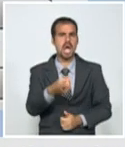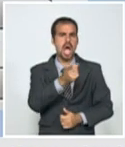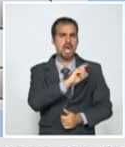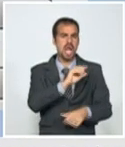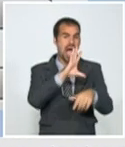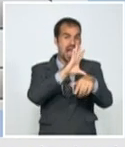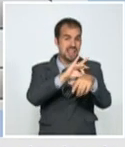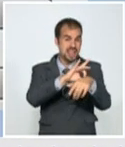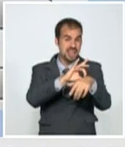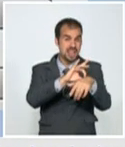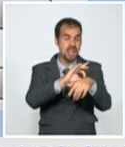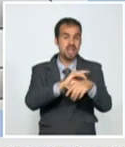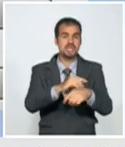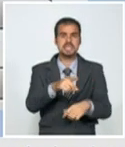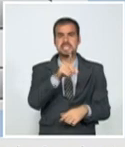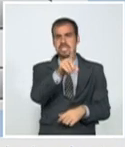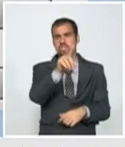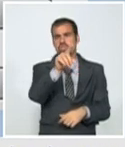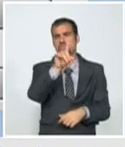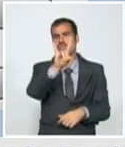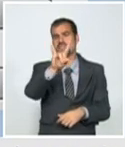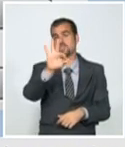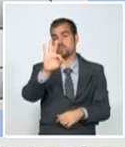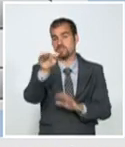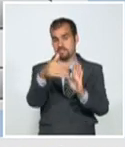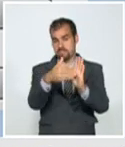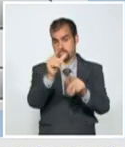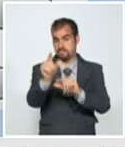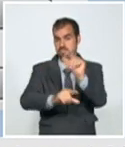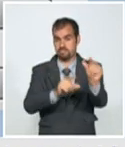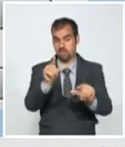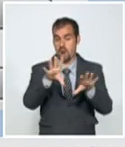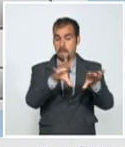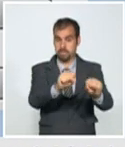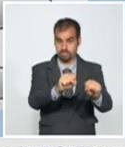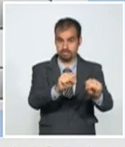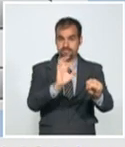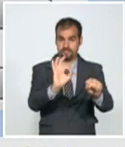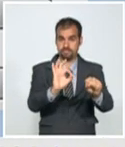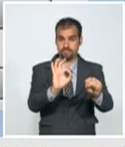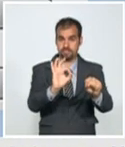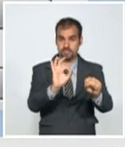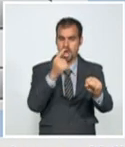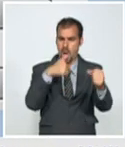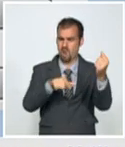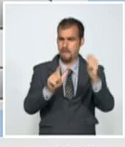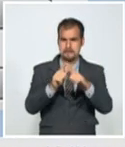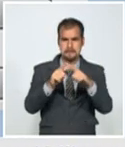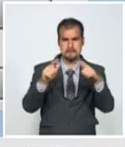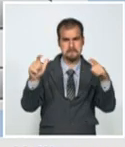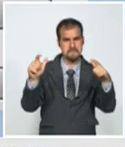casi 198.000 casos confirmados, ya la cifra total asciende a